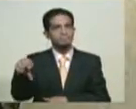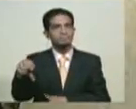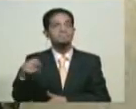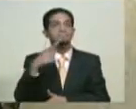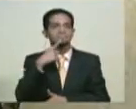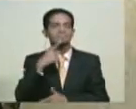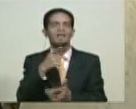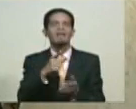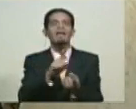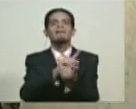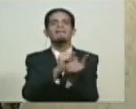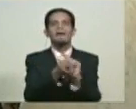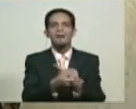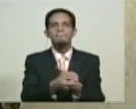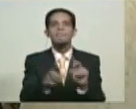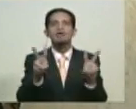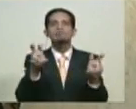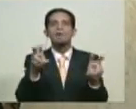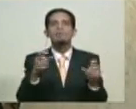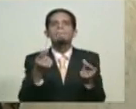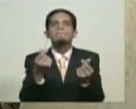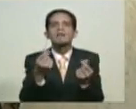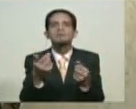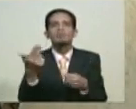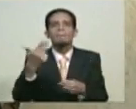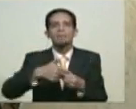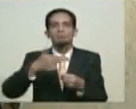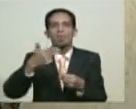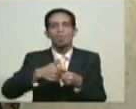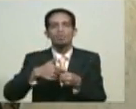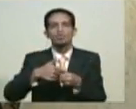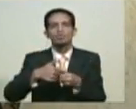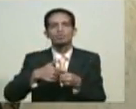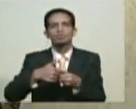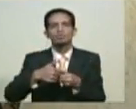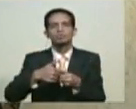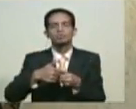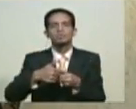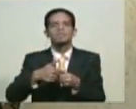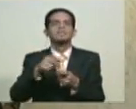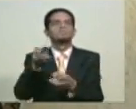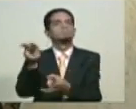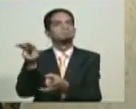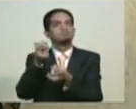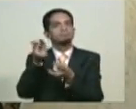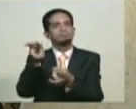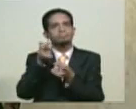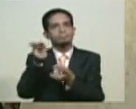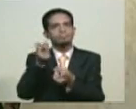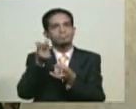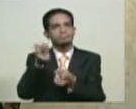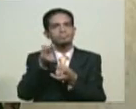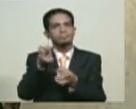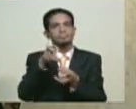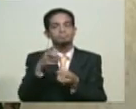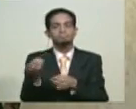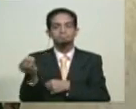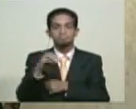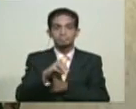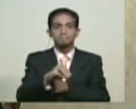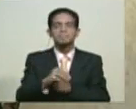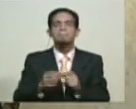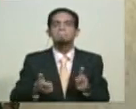del petróleo, bueno, ingresó una gran cantidad de recursos que permitió imprimir